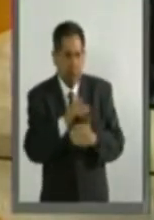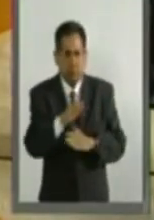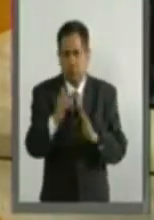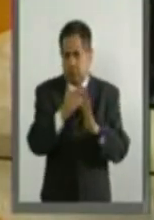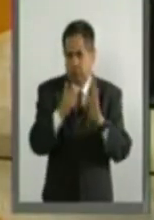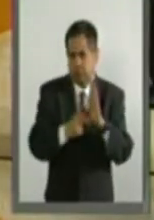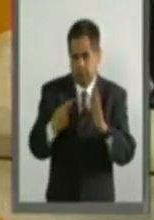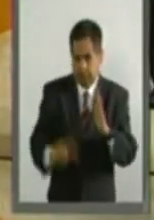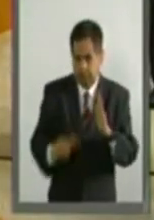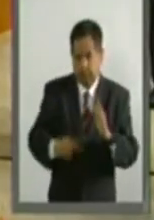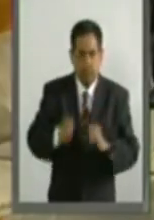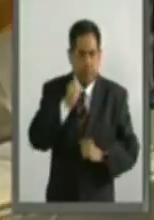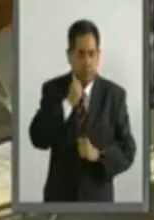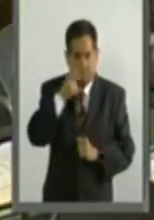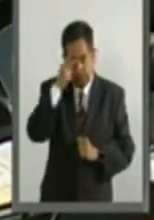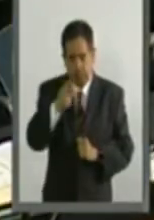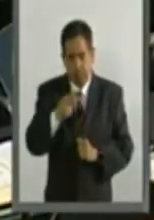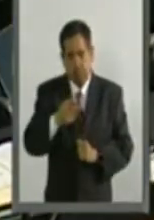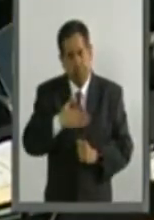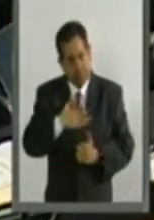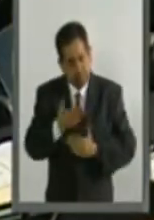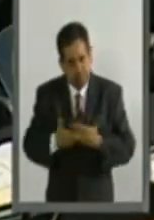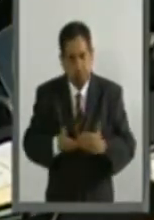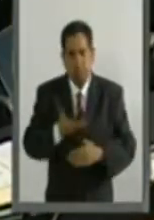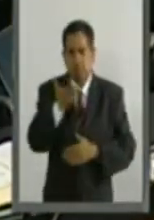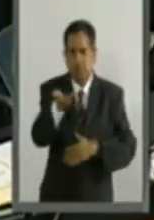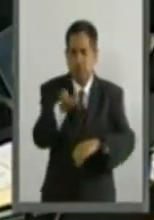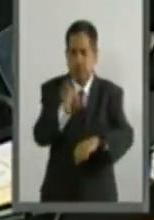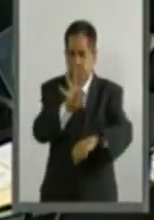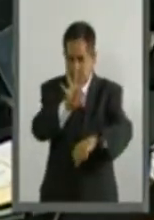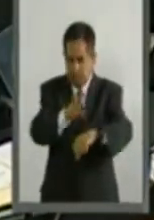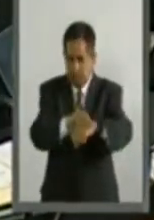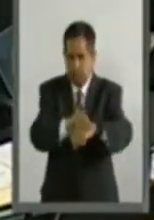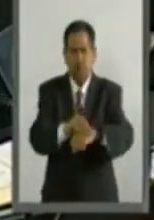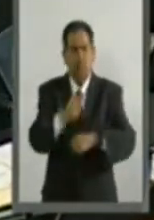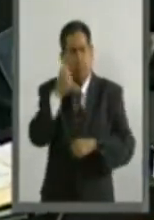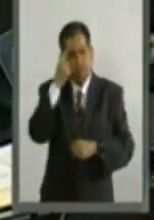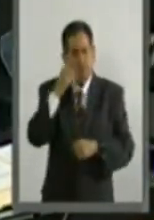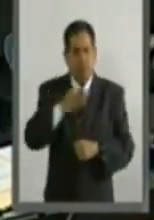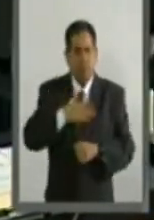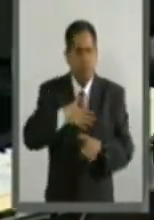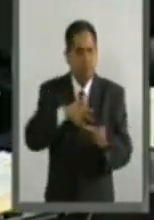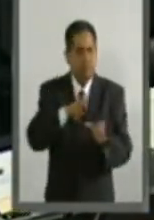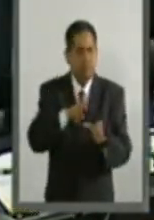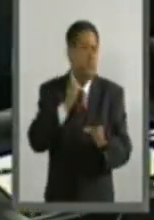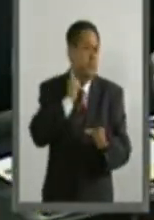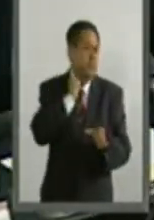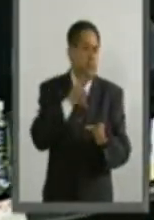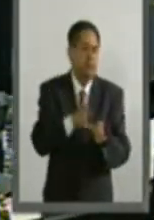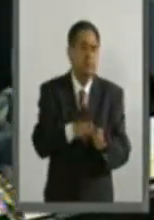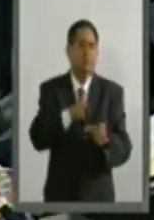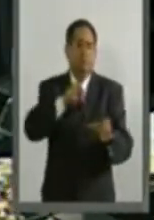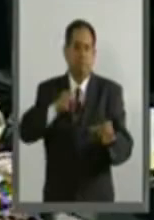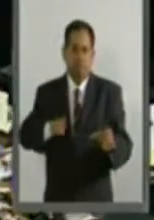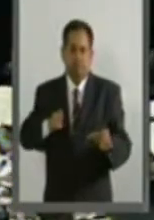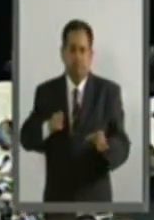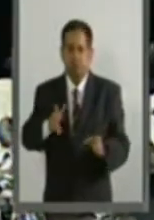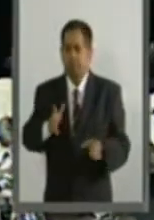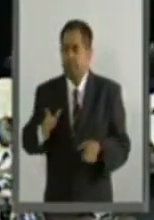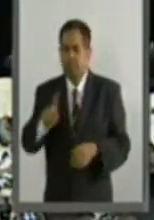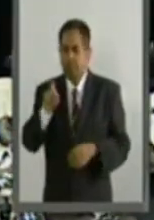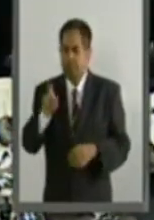del Senado de la República, me permito solicitar licencia para separarme de mi cargo como senadora de la República por